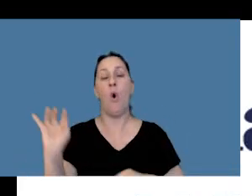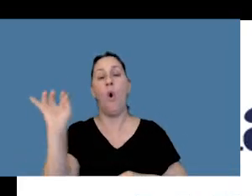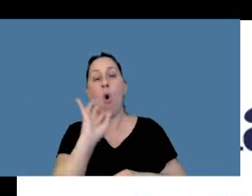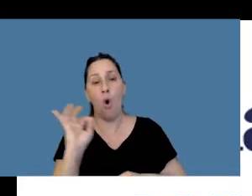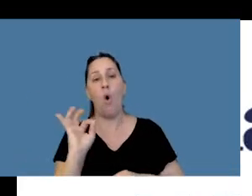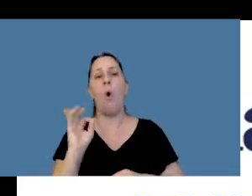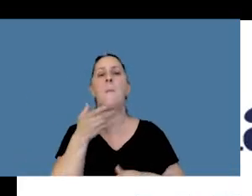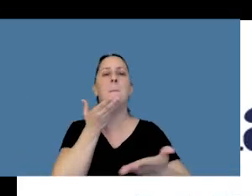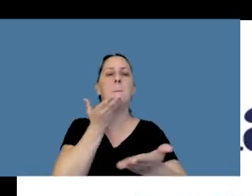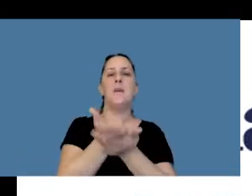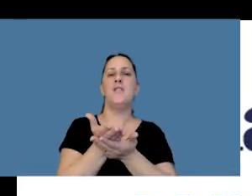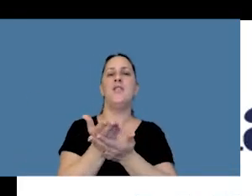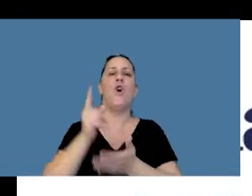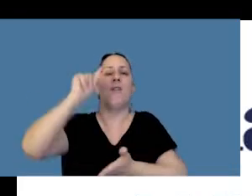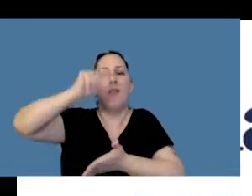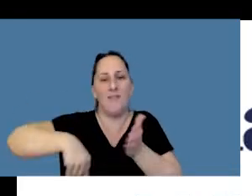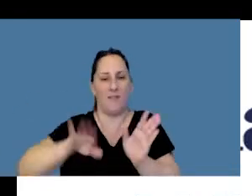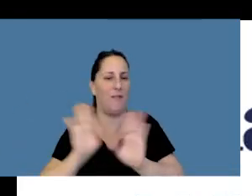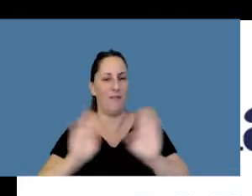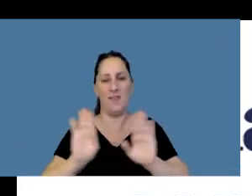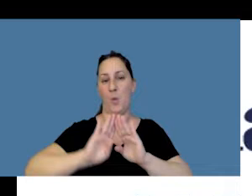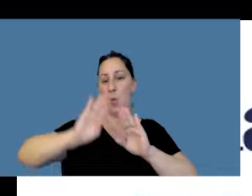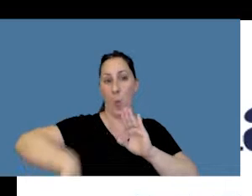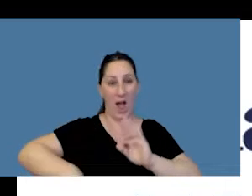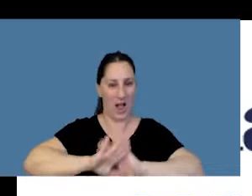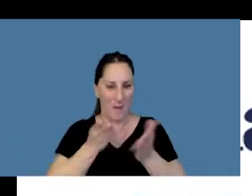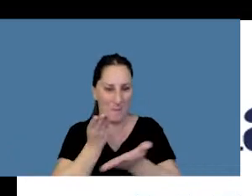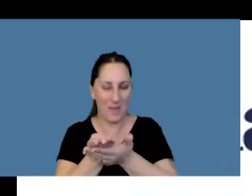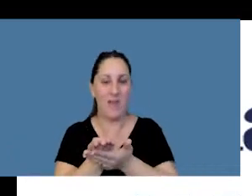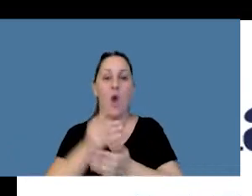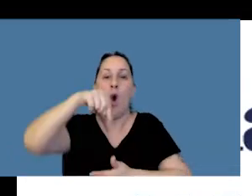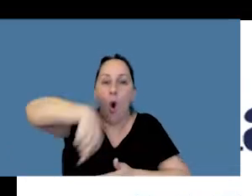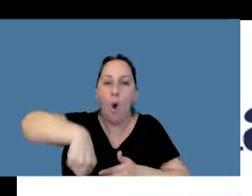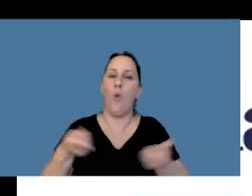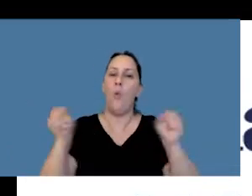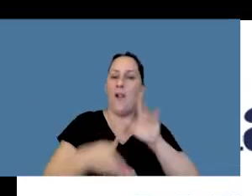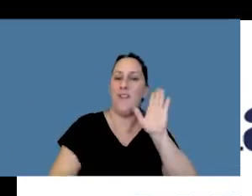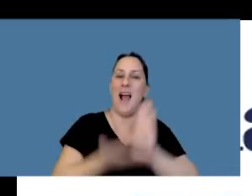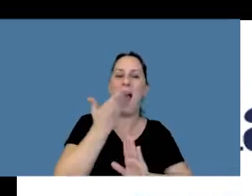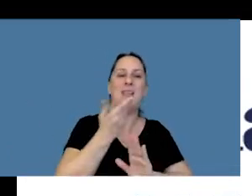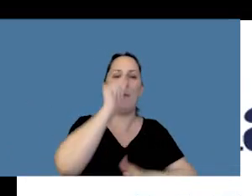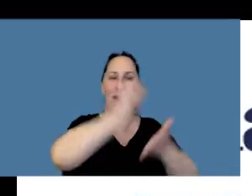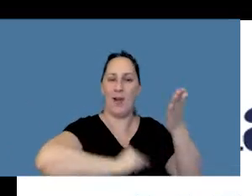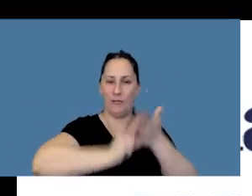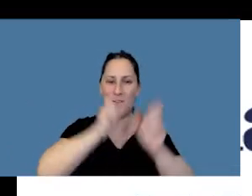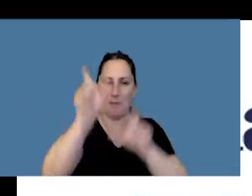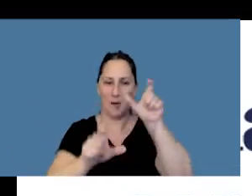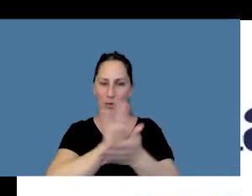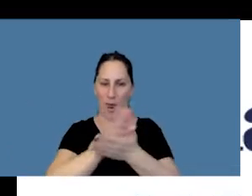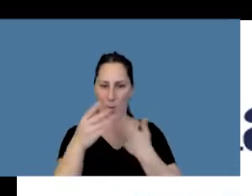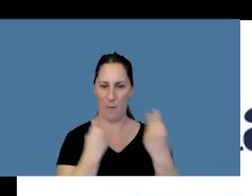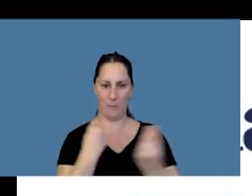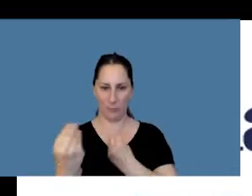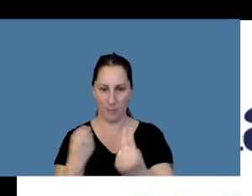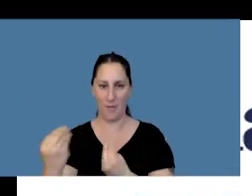el cese como empleador, pidió la baja como empleador y hoy se vuelve a dar de alta para tomar esta mano de obra, o